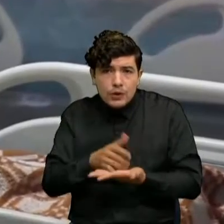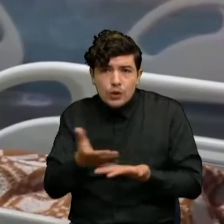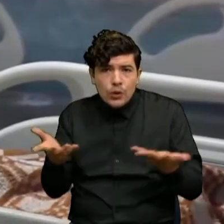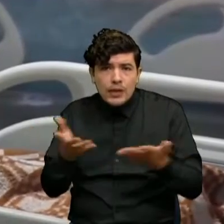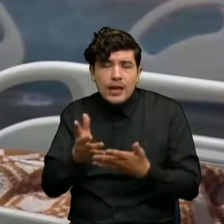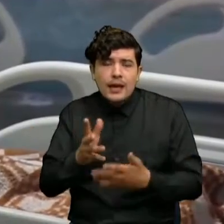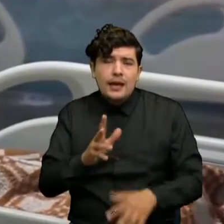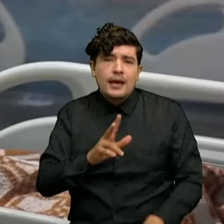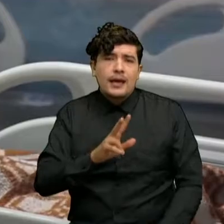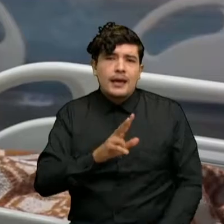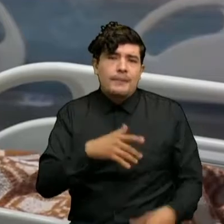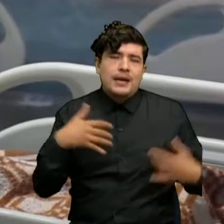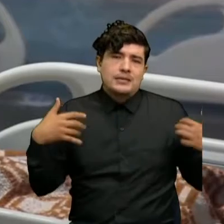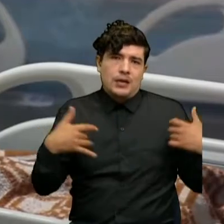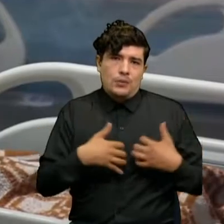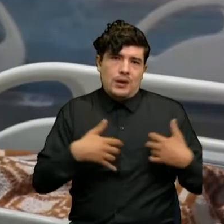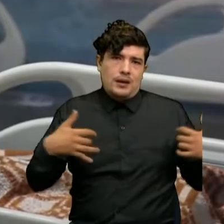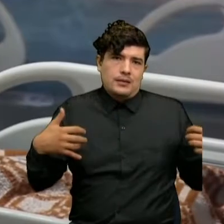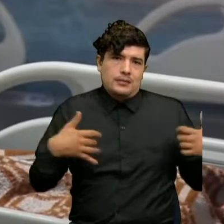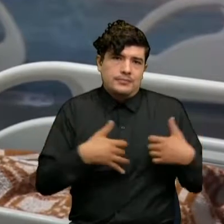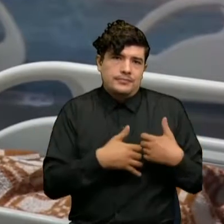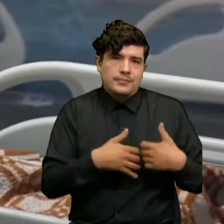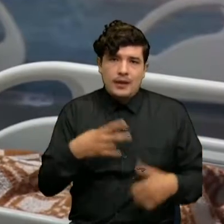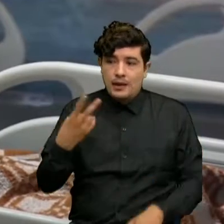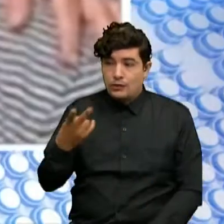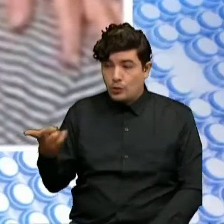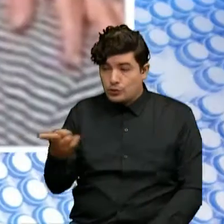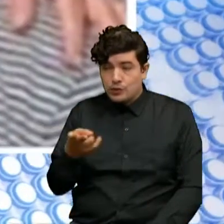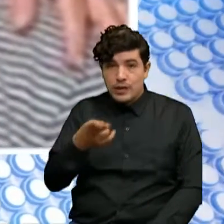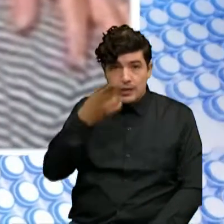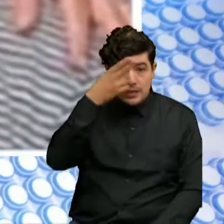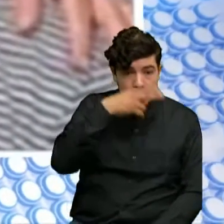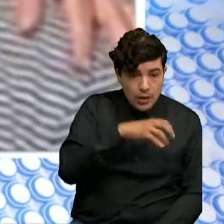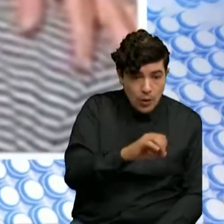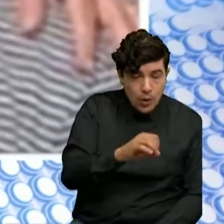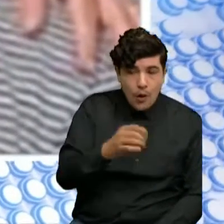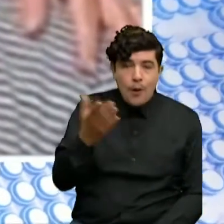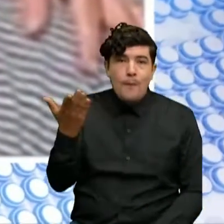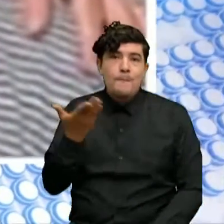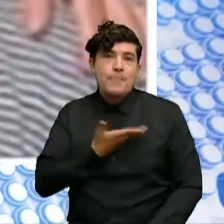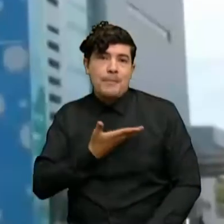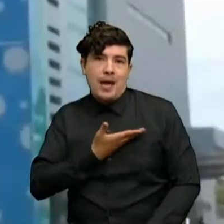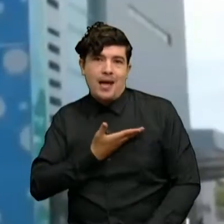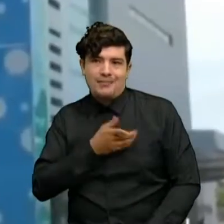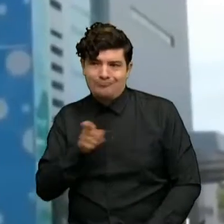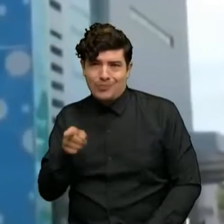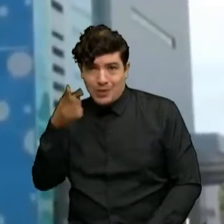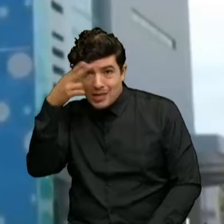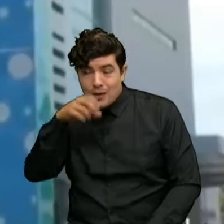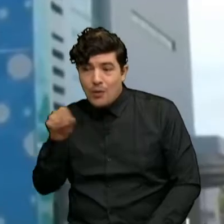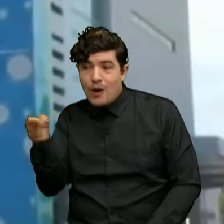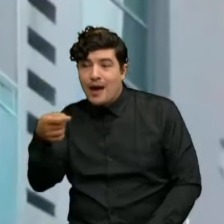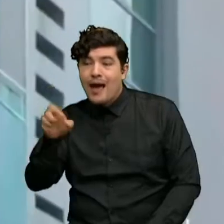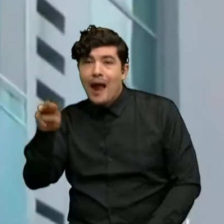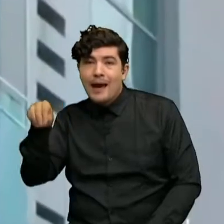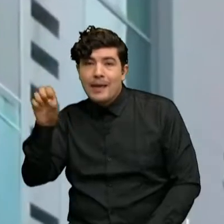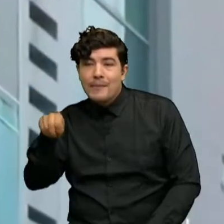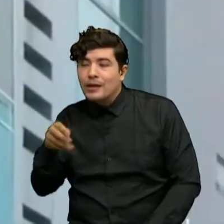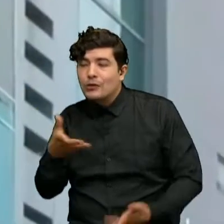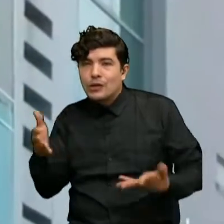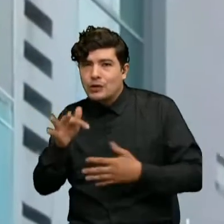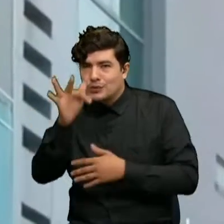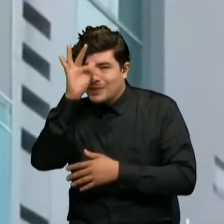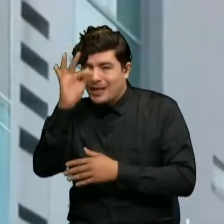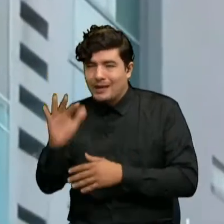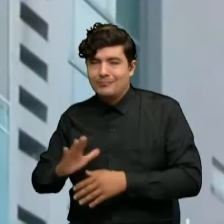llevar 20 días hospitalizados y luchando contra esta pandemia el hijo germán enrique sandoval luchaba por su vida en la clínica alta